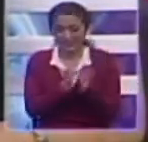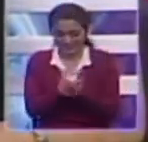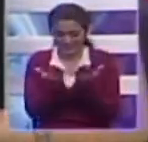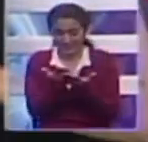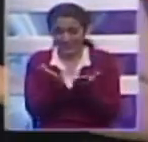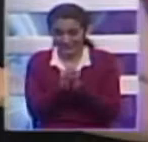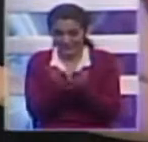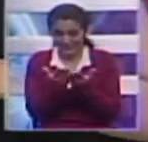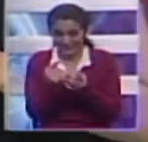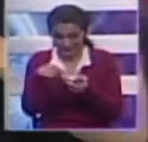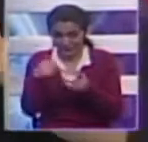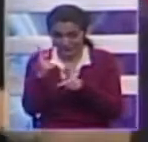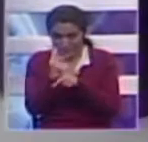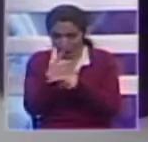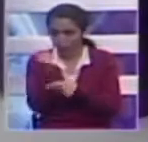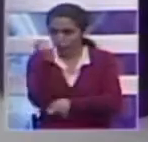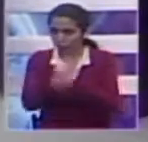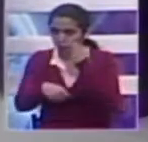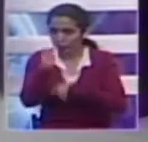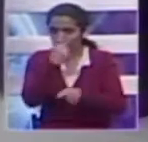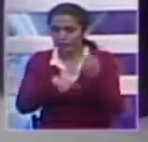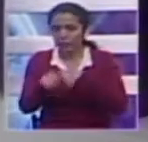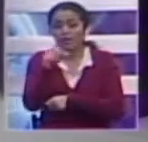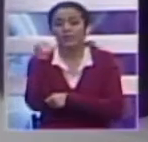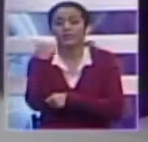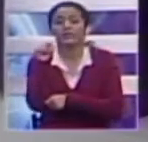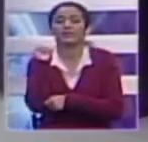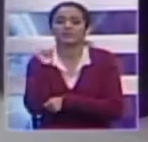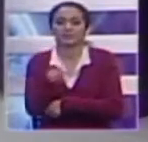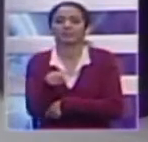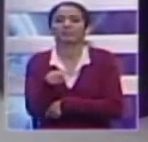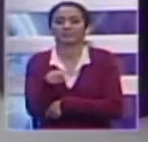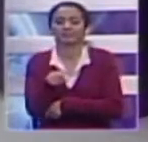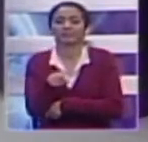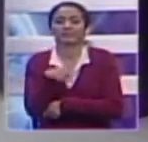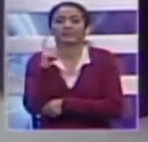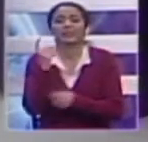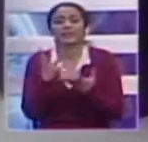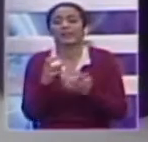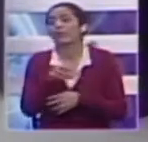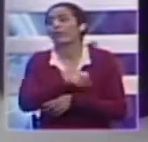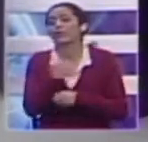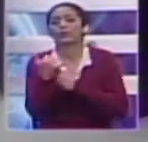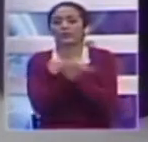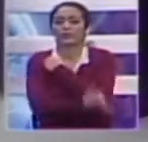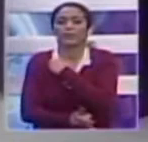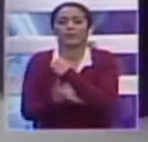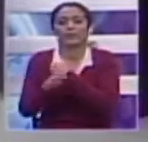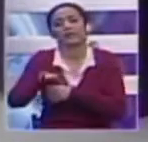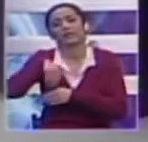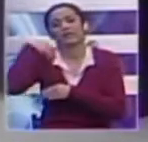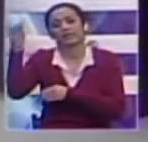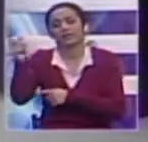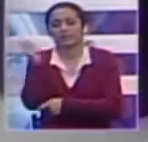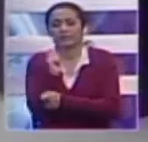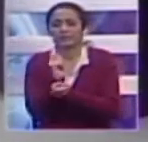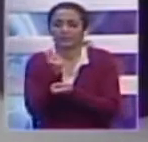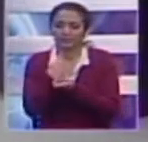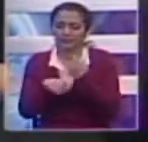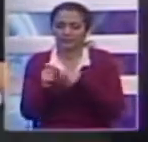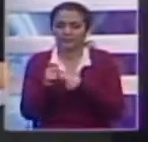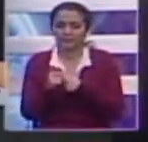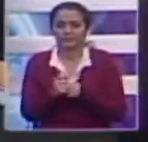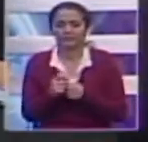poderla enviar también al extranjero, o sea, podemos adquirirla por para cualquier todos los medio, que quieran colaborar. ¿Y cuál es el costo? El valor